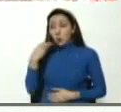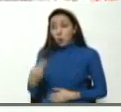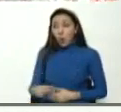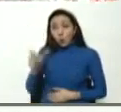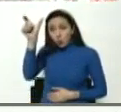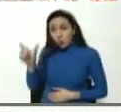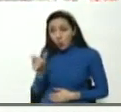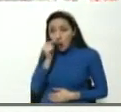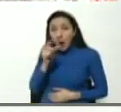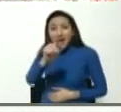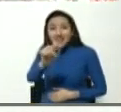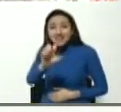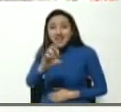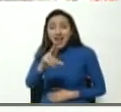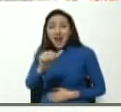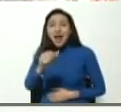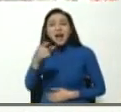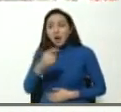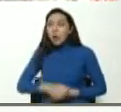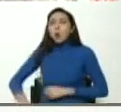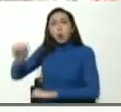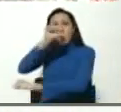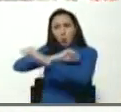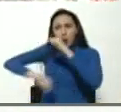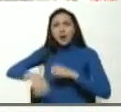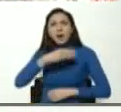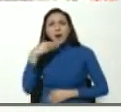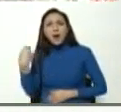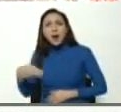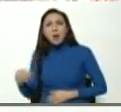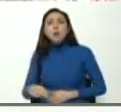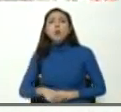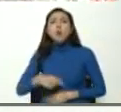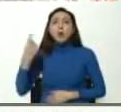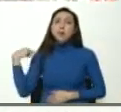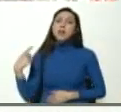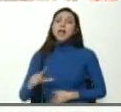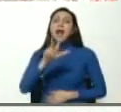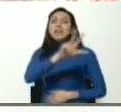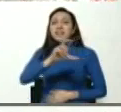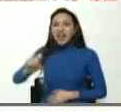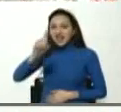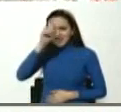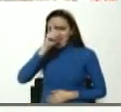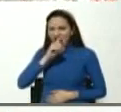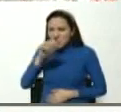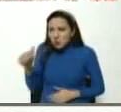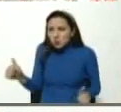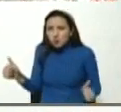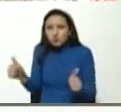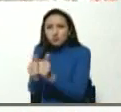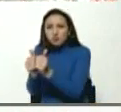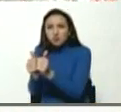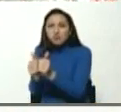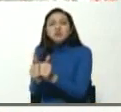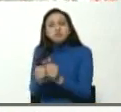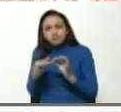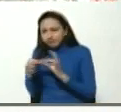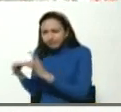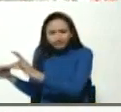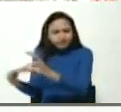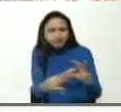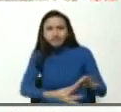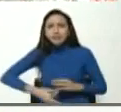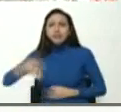terán combatiente de la juventud es de 30 años en perfecta unión como